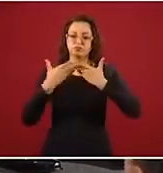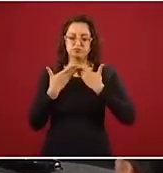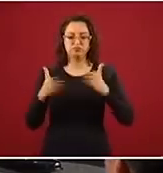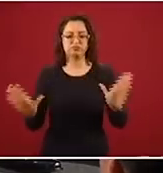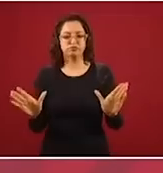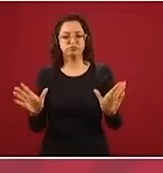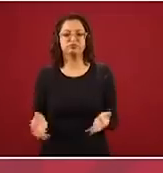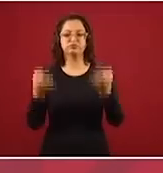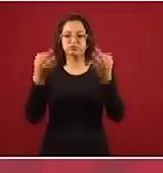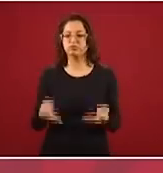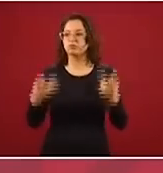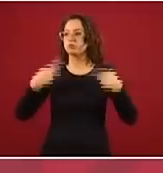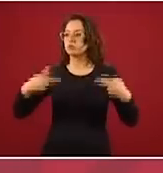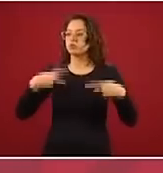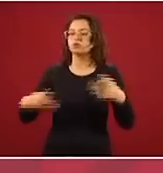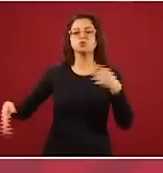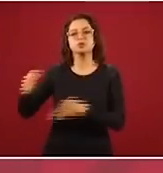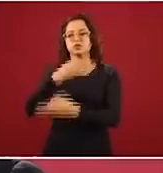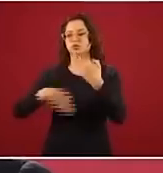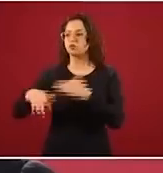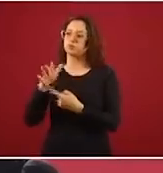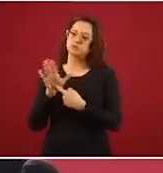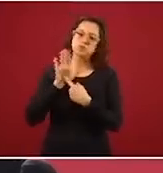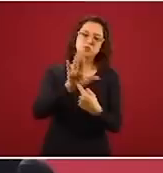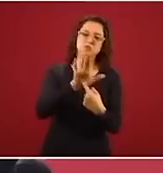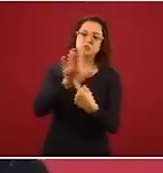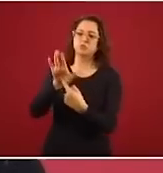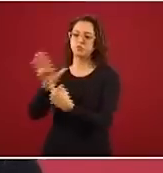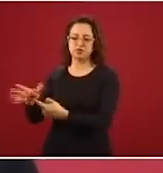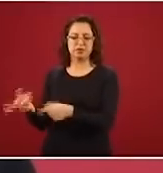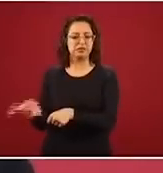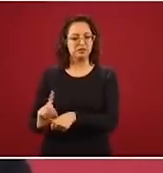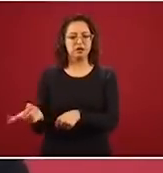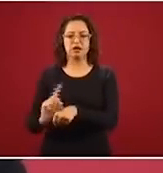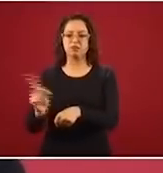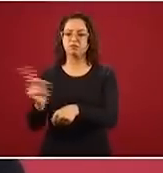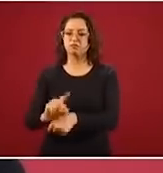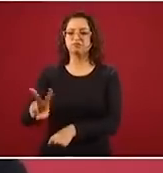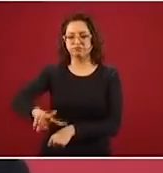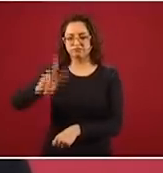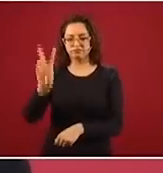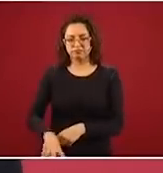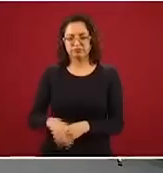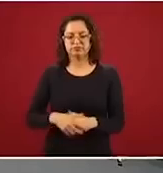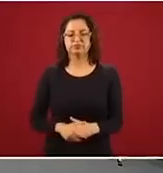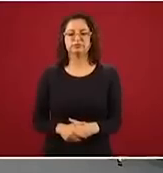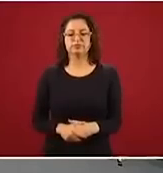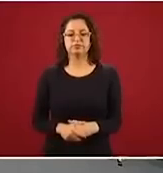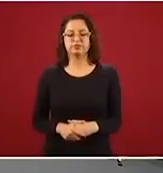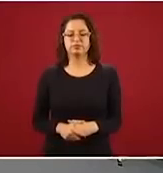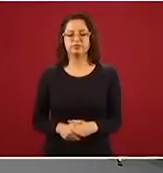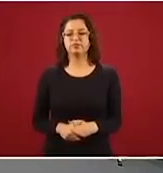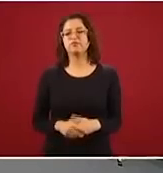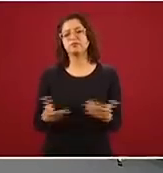hacer del conocimiento en tiempo real, como la hemos estado haciendo desde el inicio y siempre hablando con la verdad. Respecto